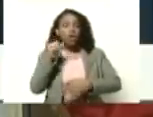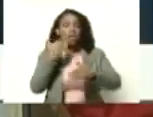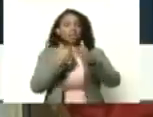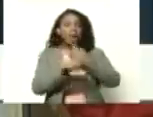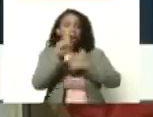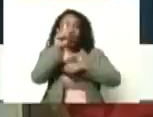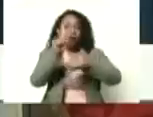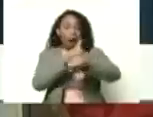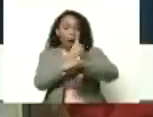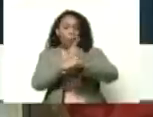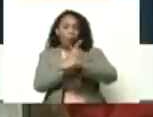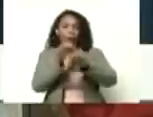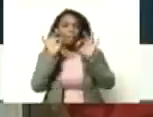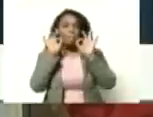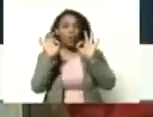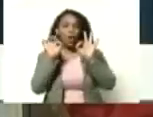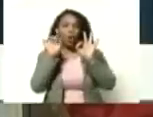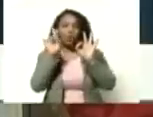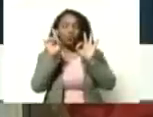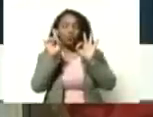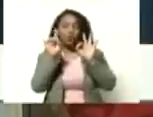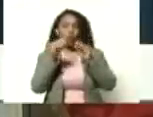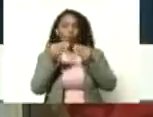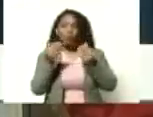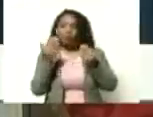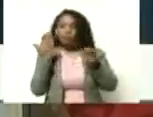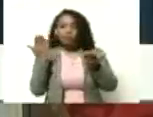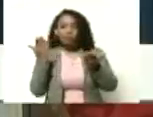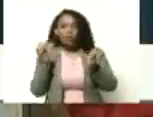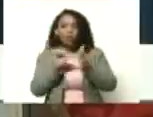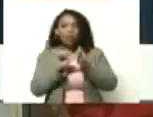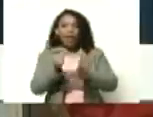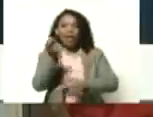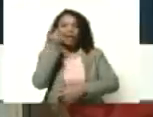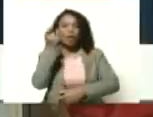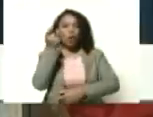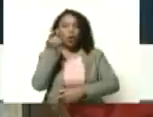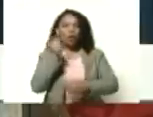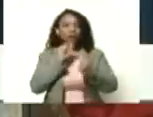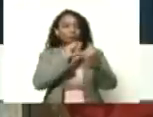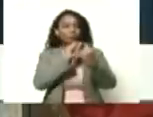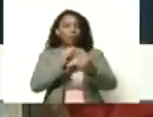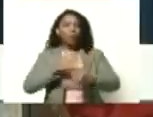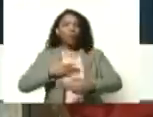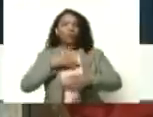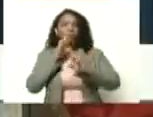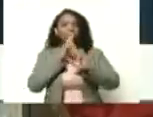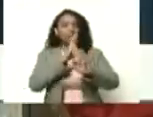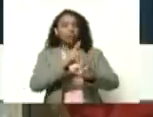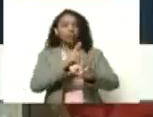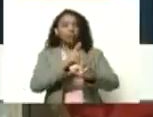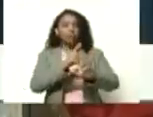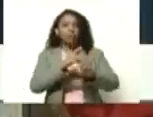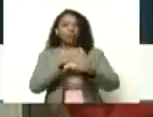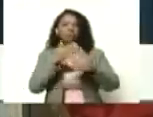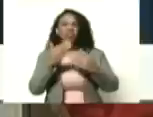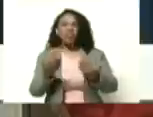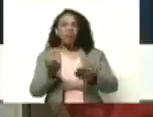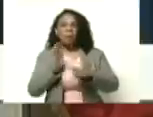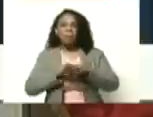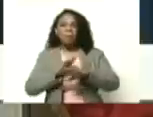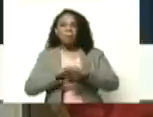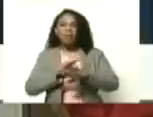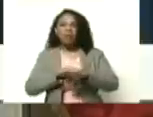hora específica de un vacío donde ninguno de los entrevistados pudo responder lo que ocurrió